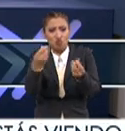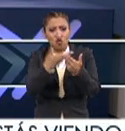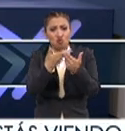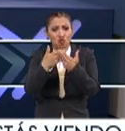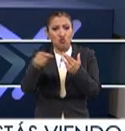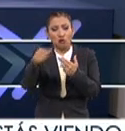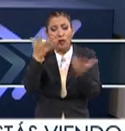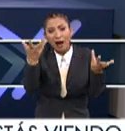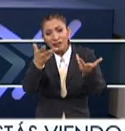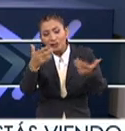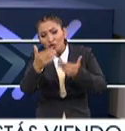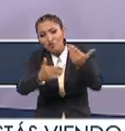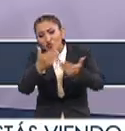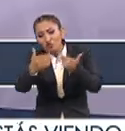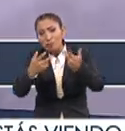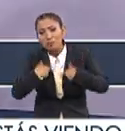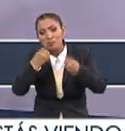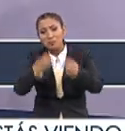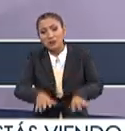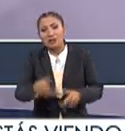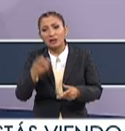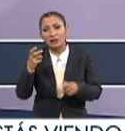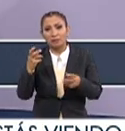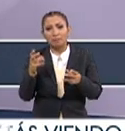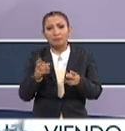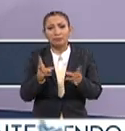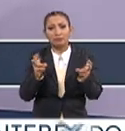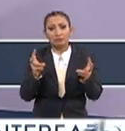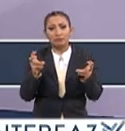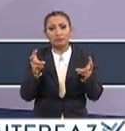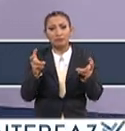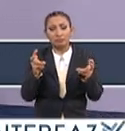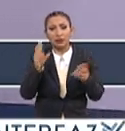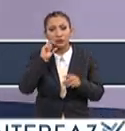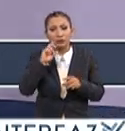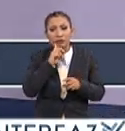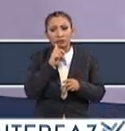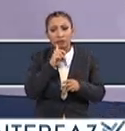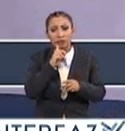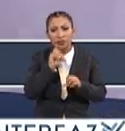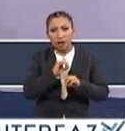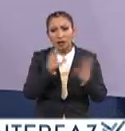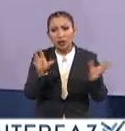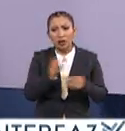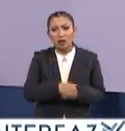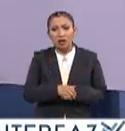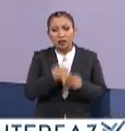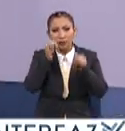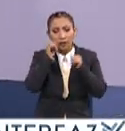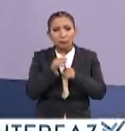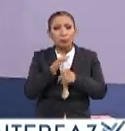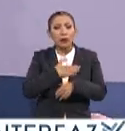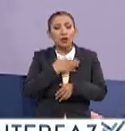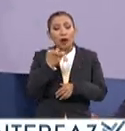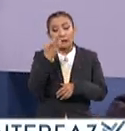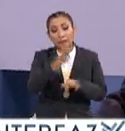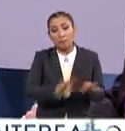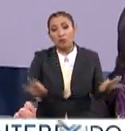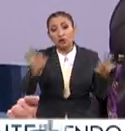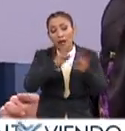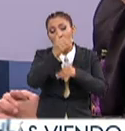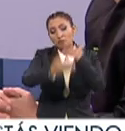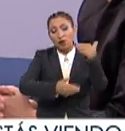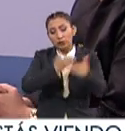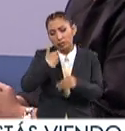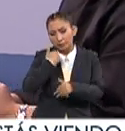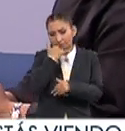de lo que se estaban perdiendo las personas, en este caso, pues sordas y por supuesto también ciegas. En fin, esto es un importante